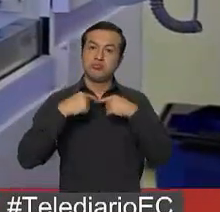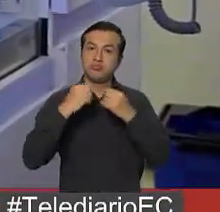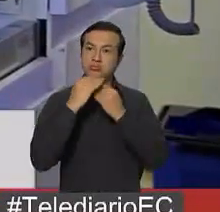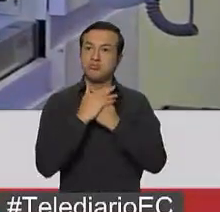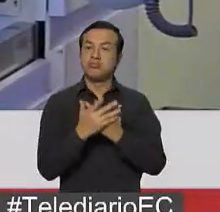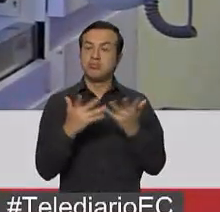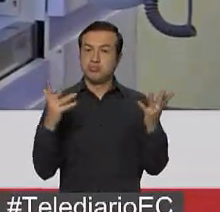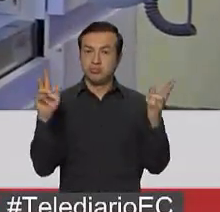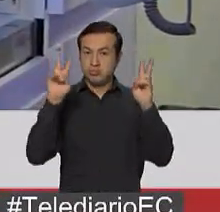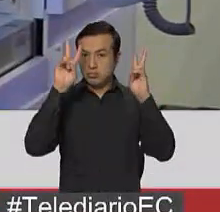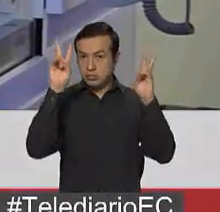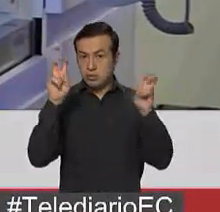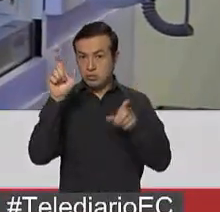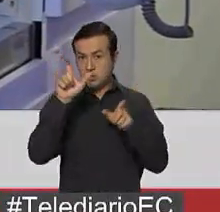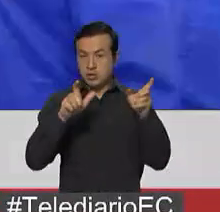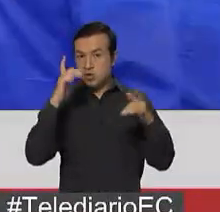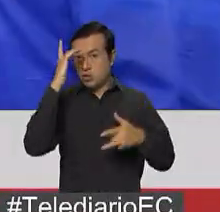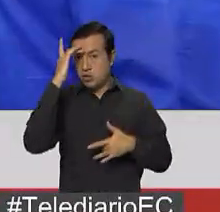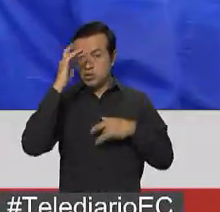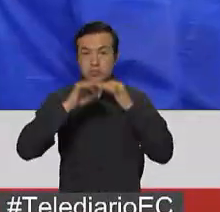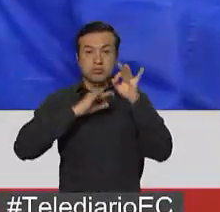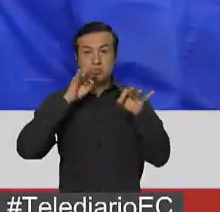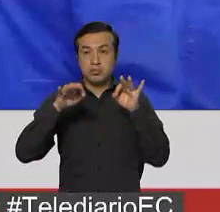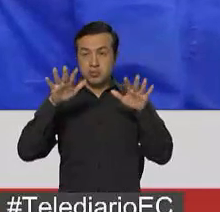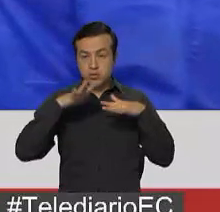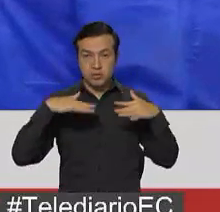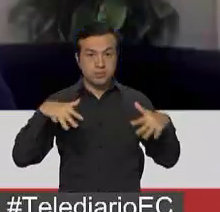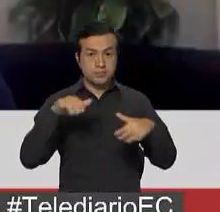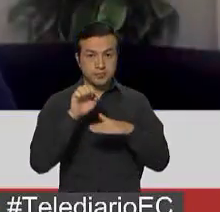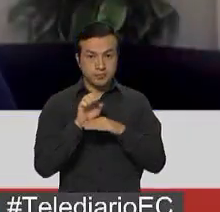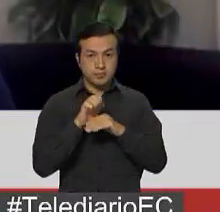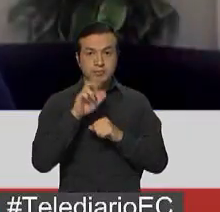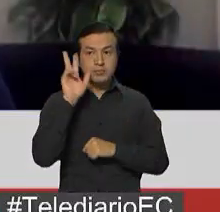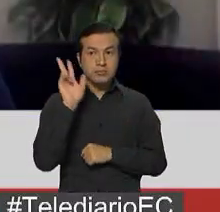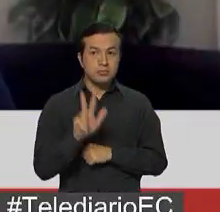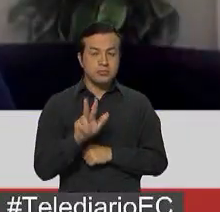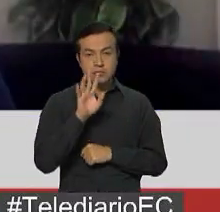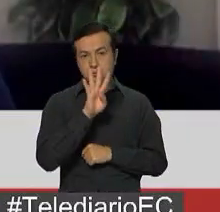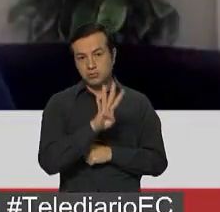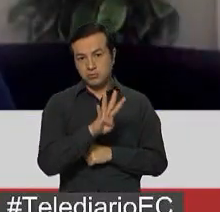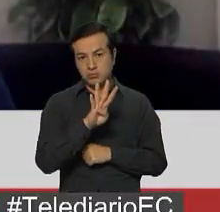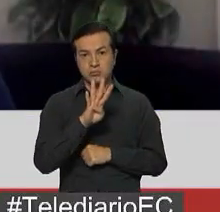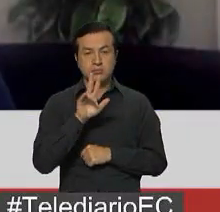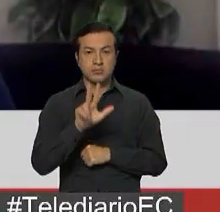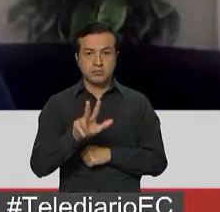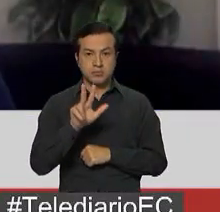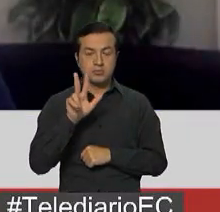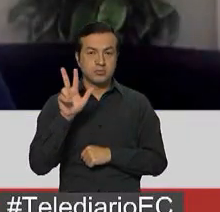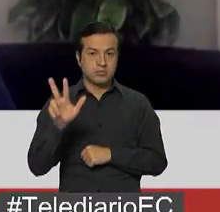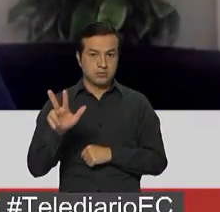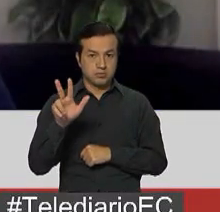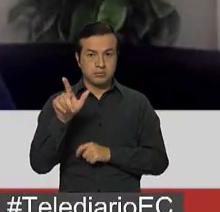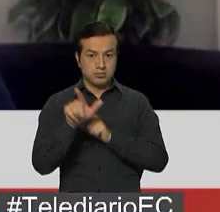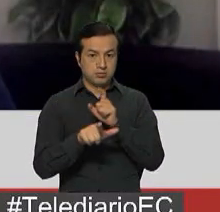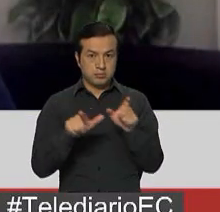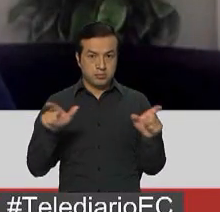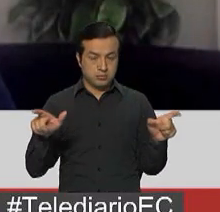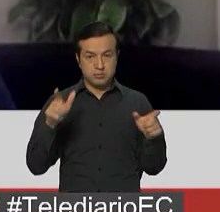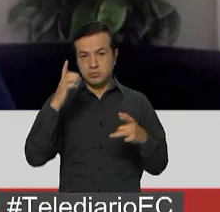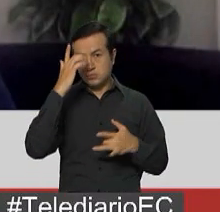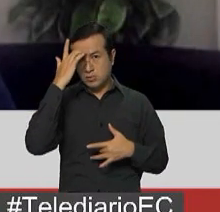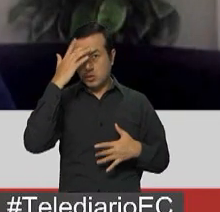respecto a los casos de contagio kobe 19 en el país tres mil 433 pacientes